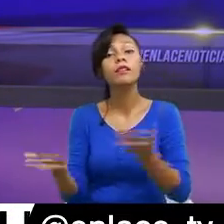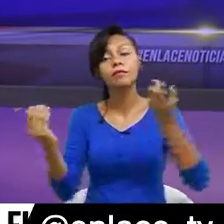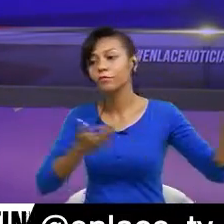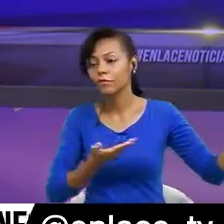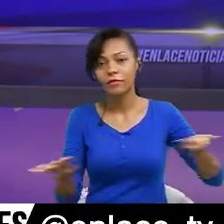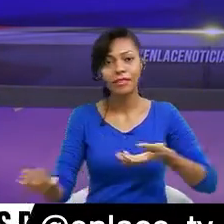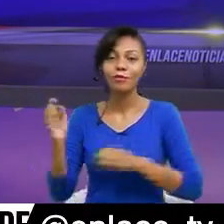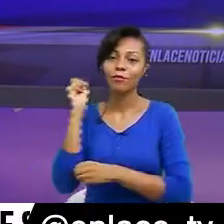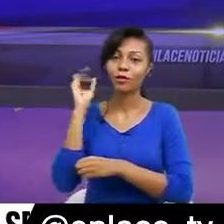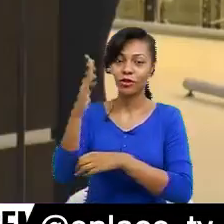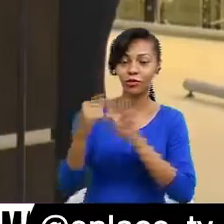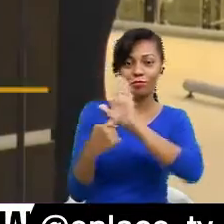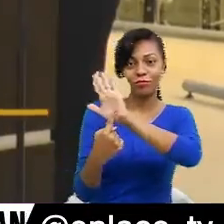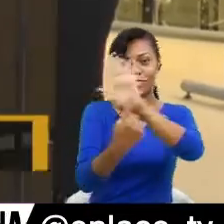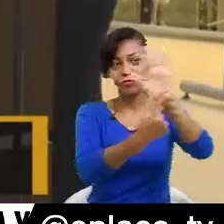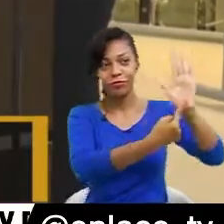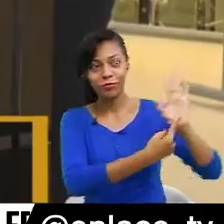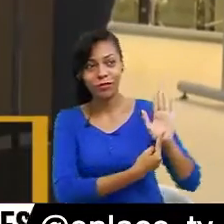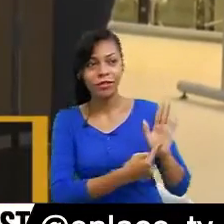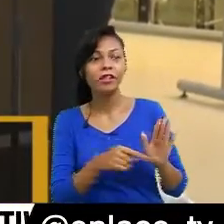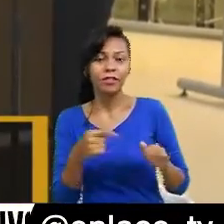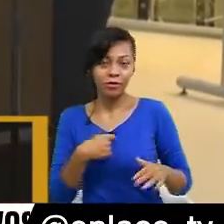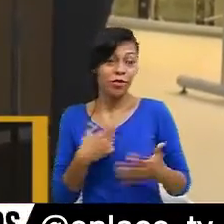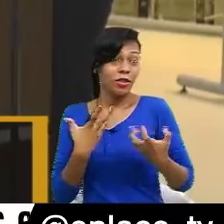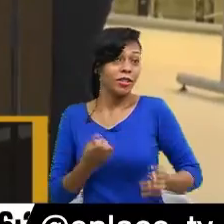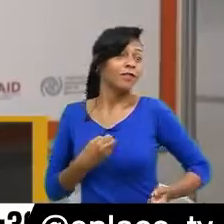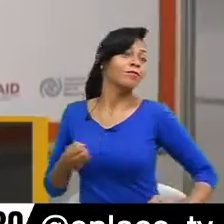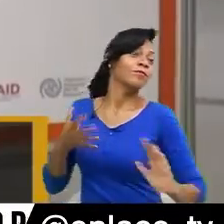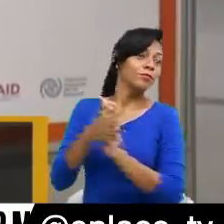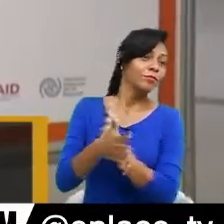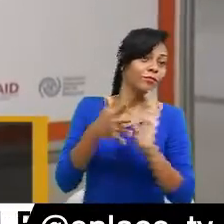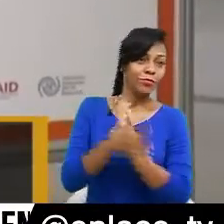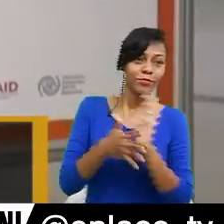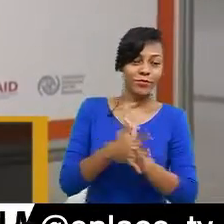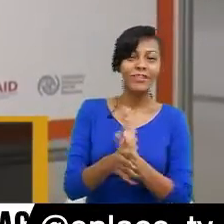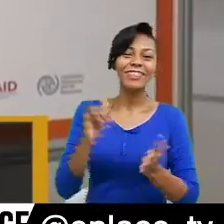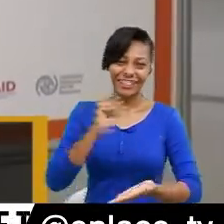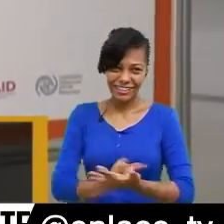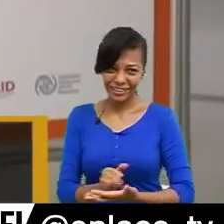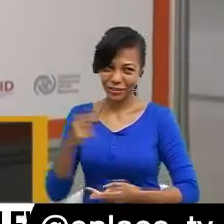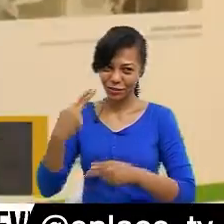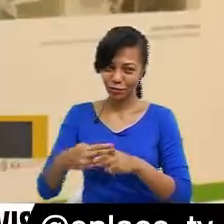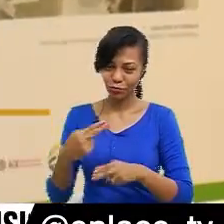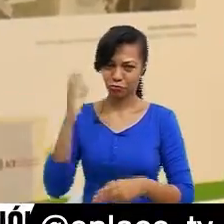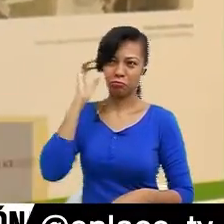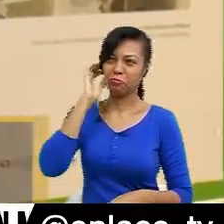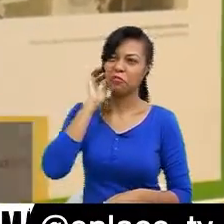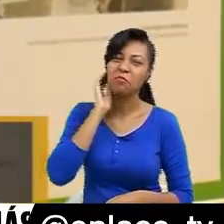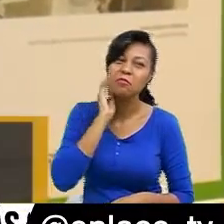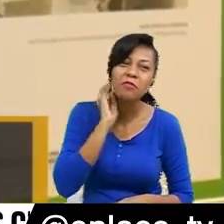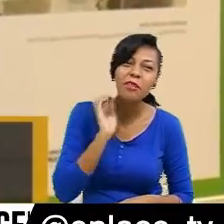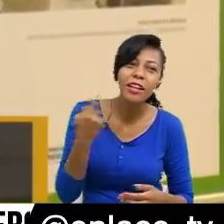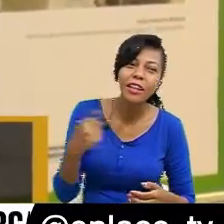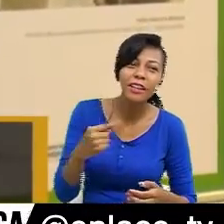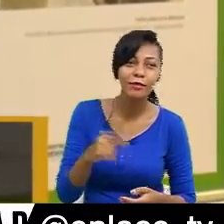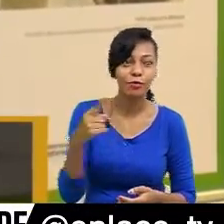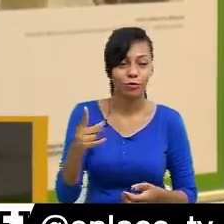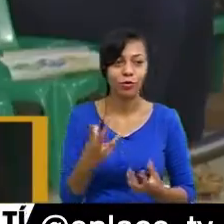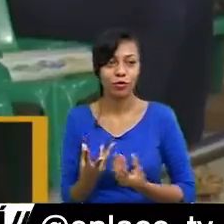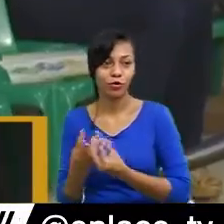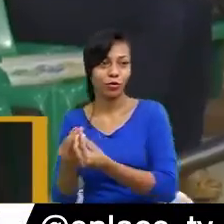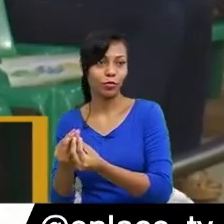julio. Quisiera decir, es el nombre de la exposición que este miércoles ha abierto en el Centro Comercial San Silvestre la Agencia Colombiana